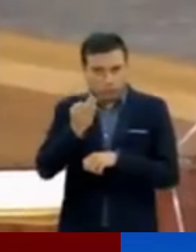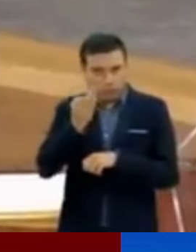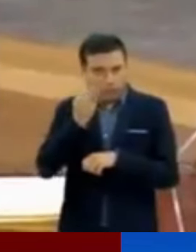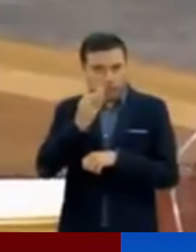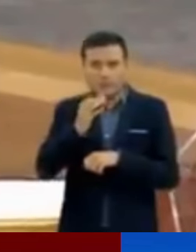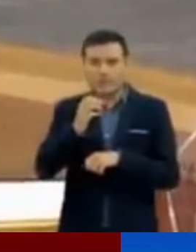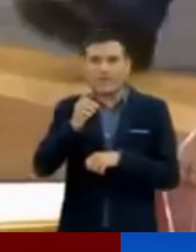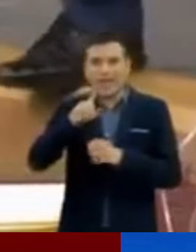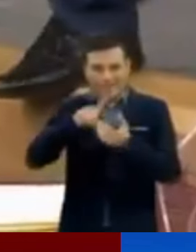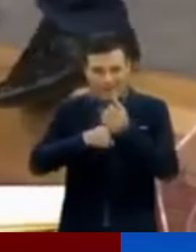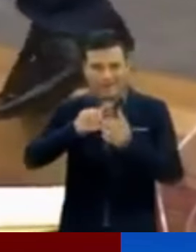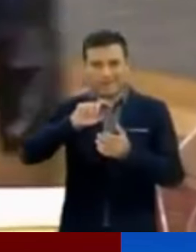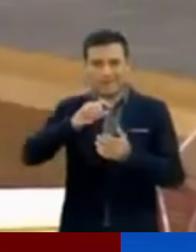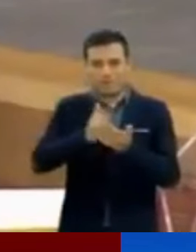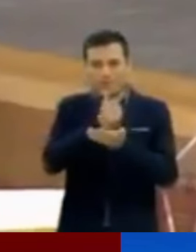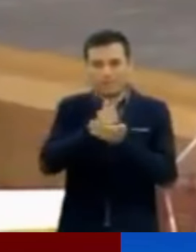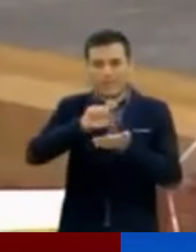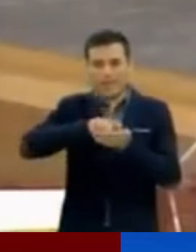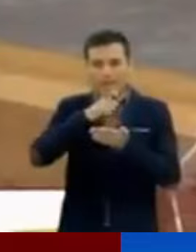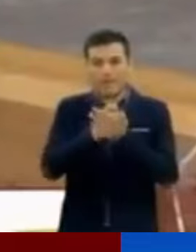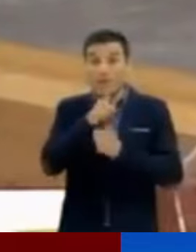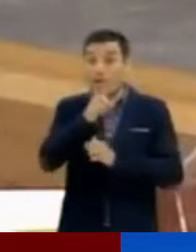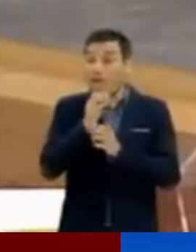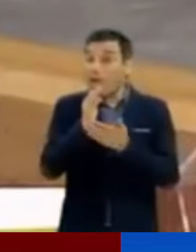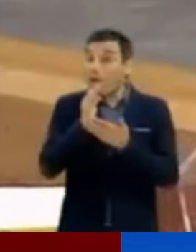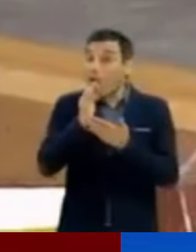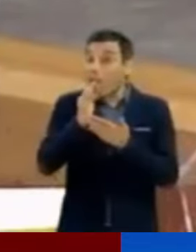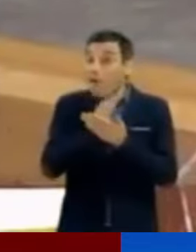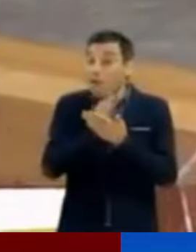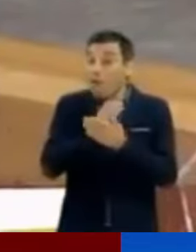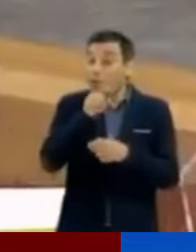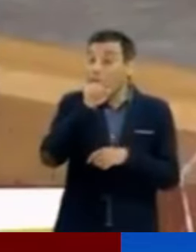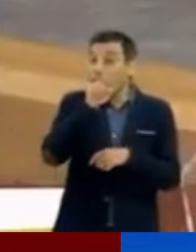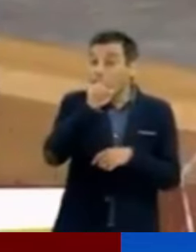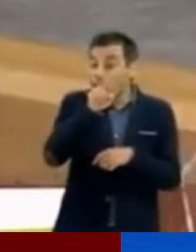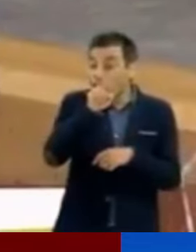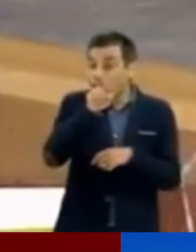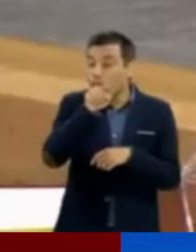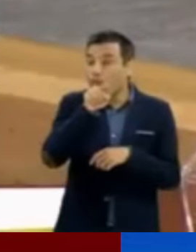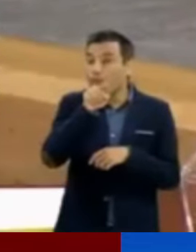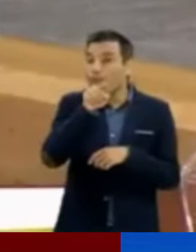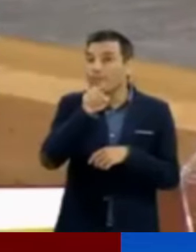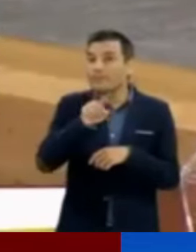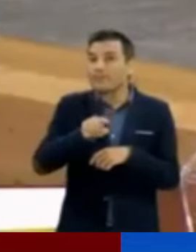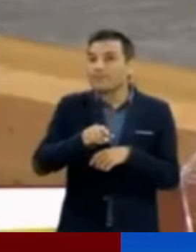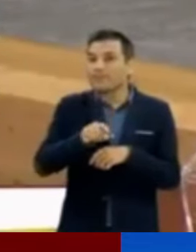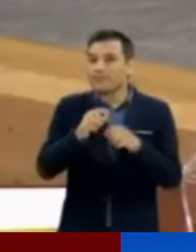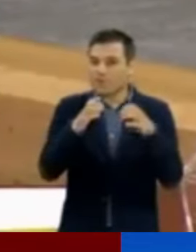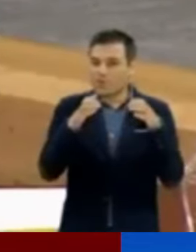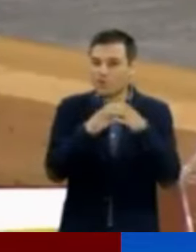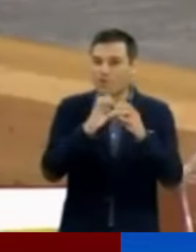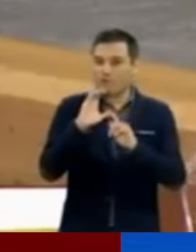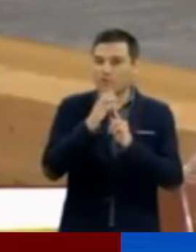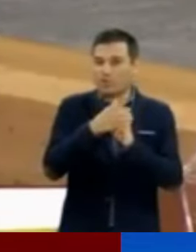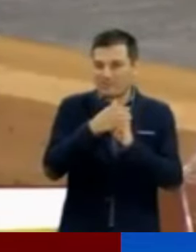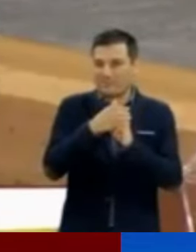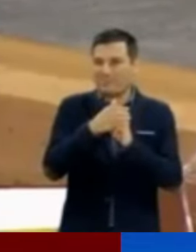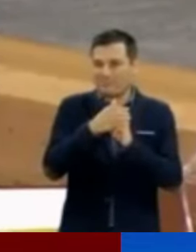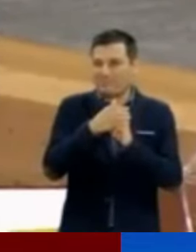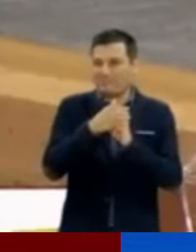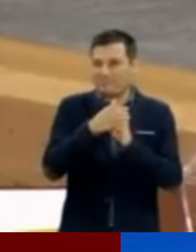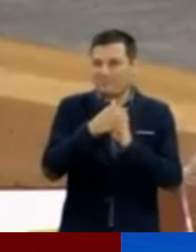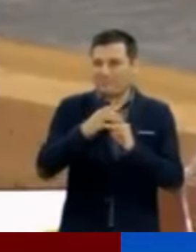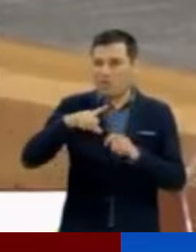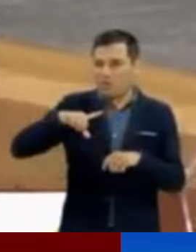sede de Jalapa, y nosotros vimos cómo Morena, a través de de la colusión de funcionarios